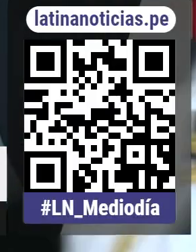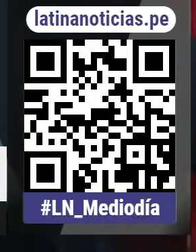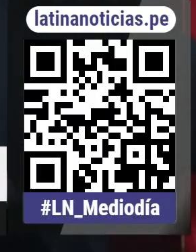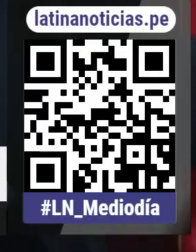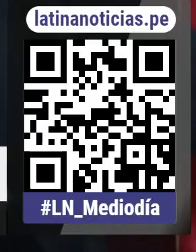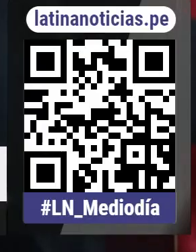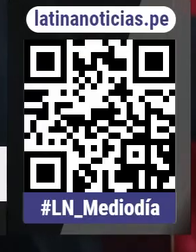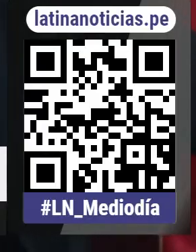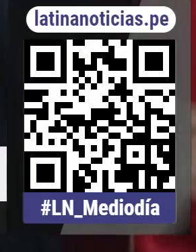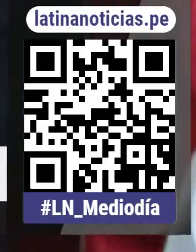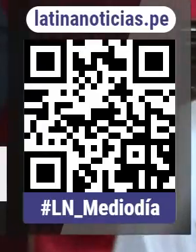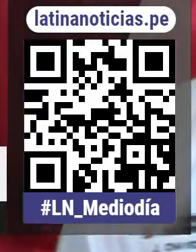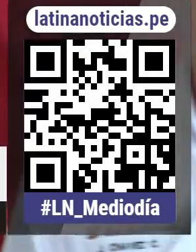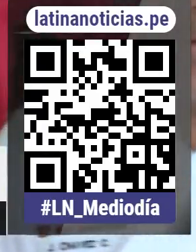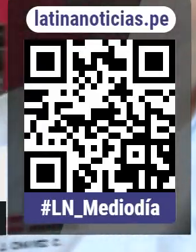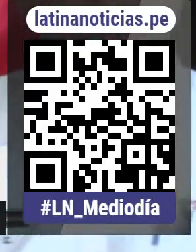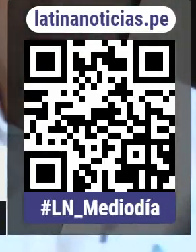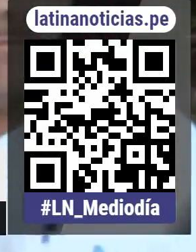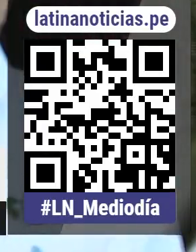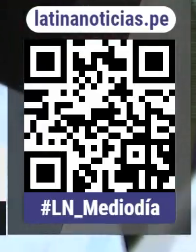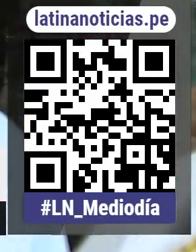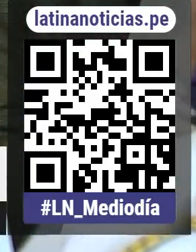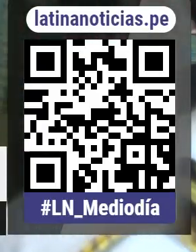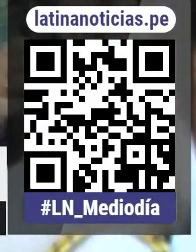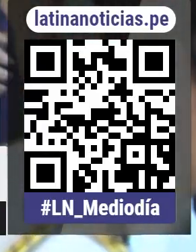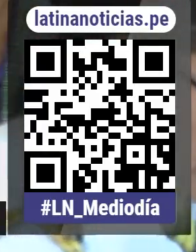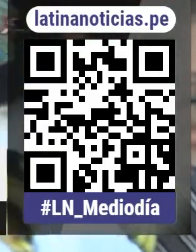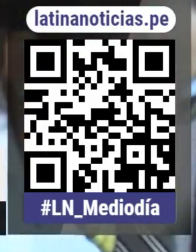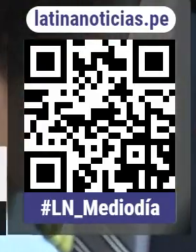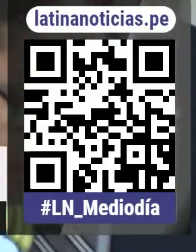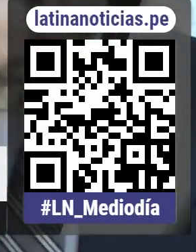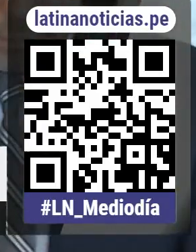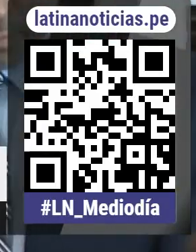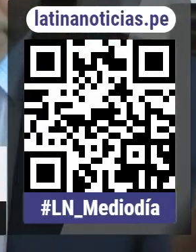pérdidas reportadas en el país durante las protestas de